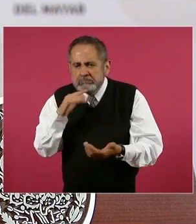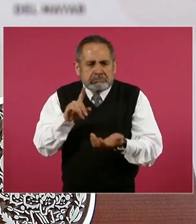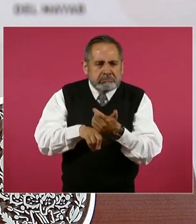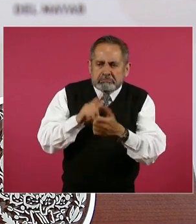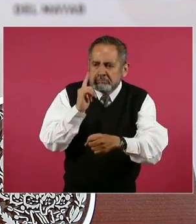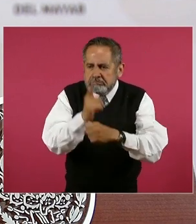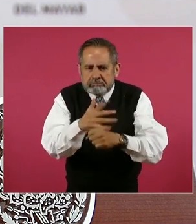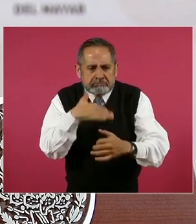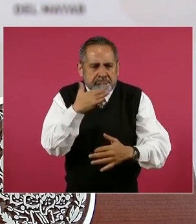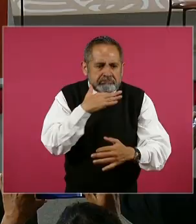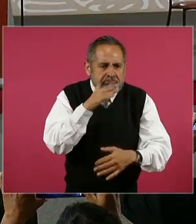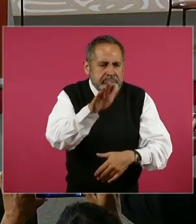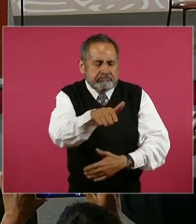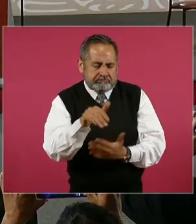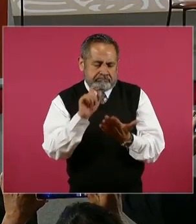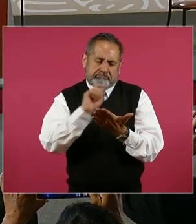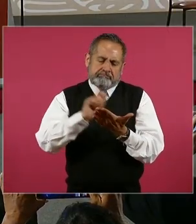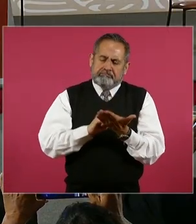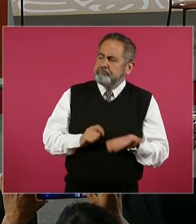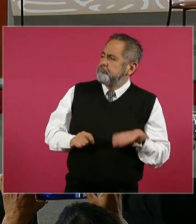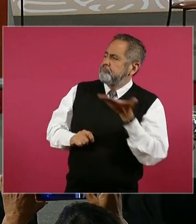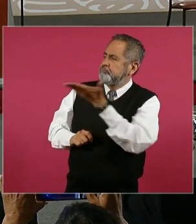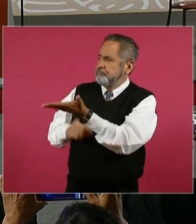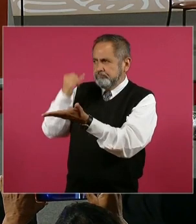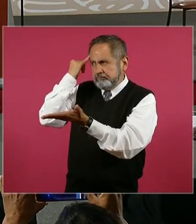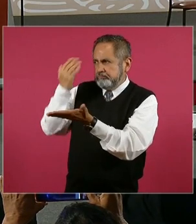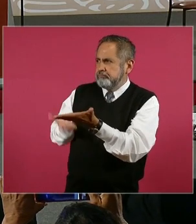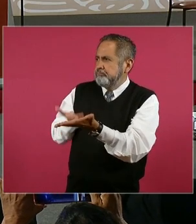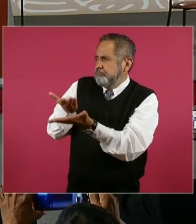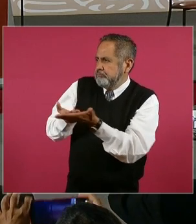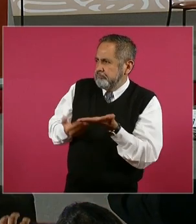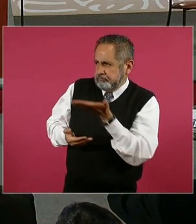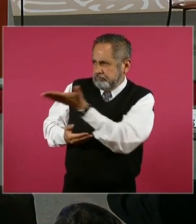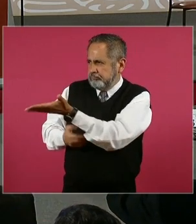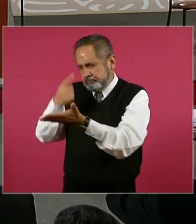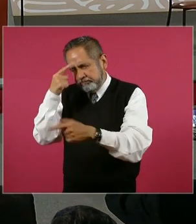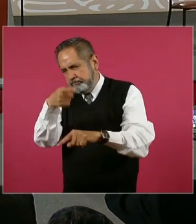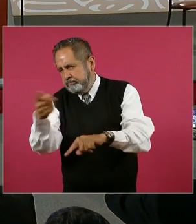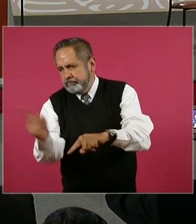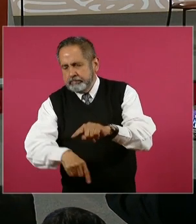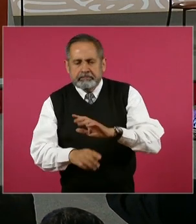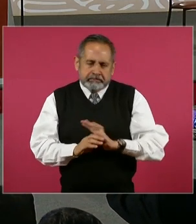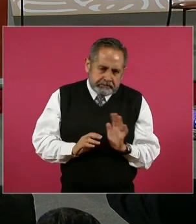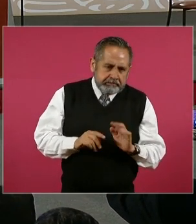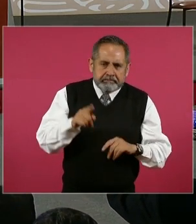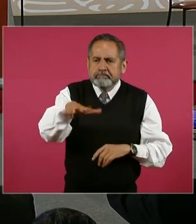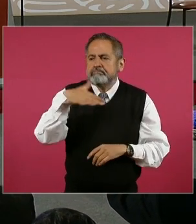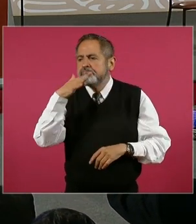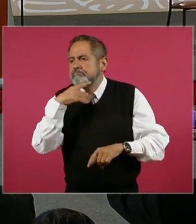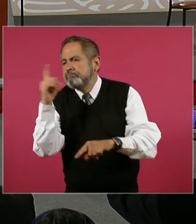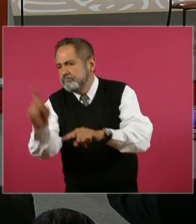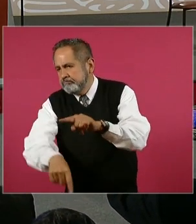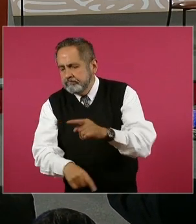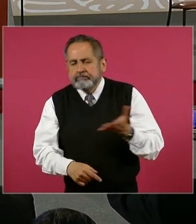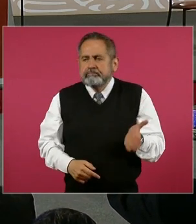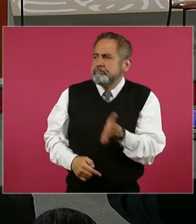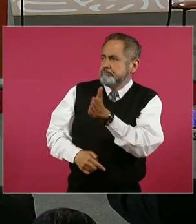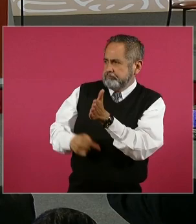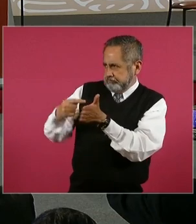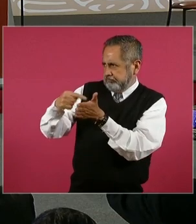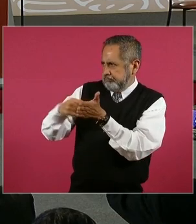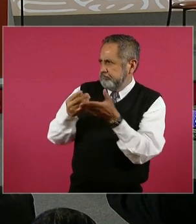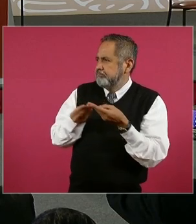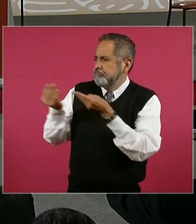propuestas para mejorar las leyes e instituciones para prevenir actos de corrupción Y lograr una correcta procuración e